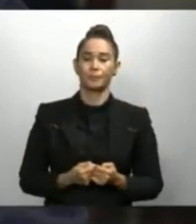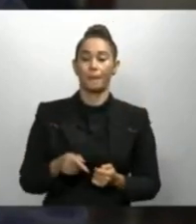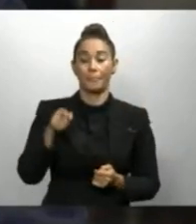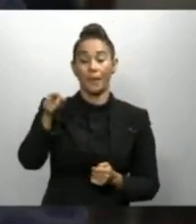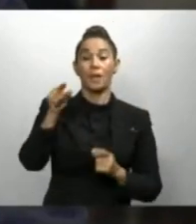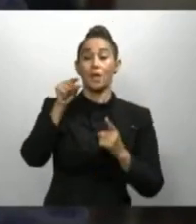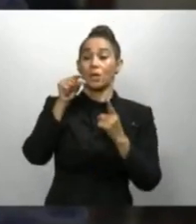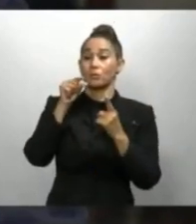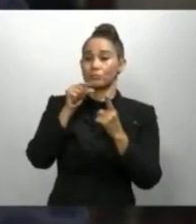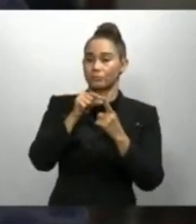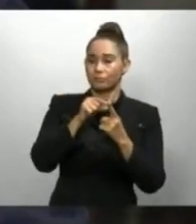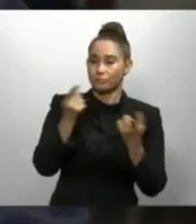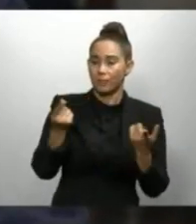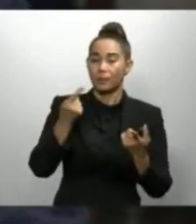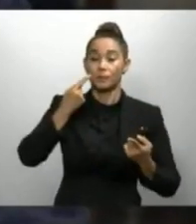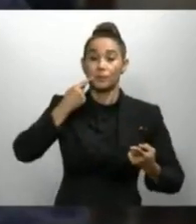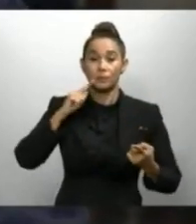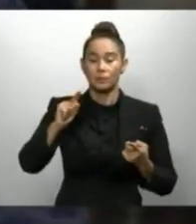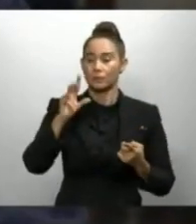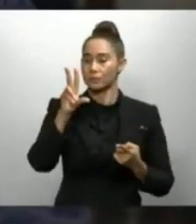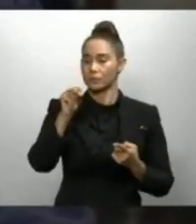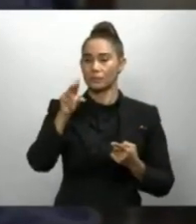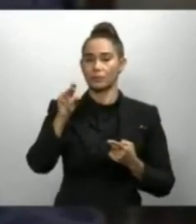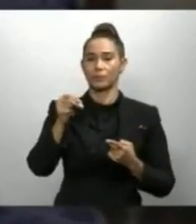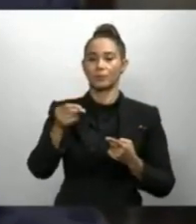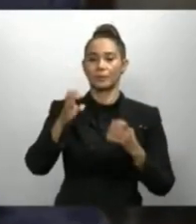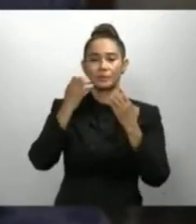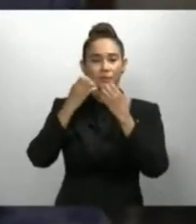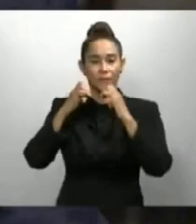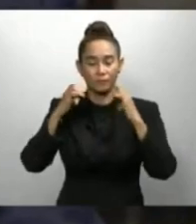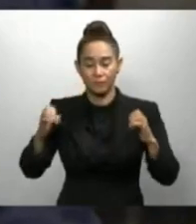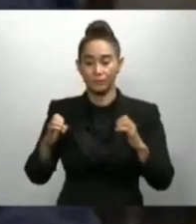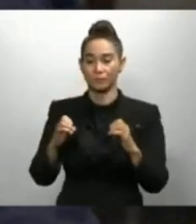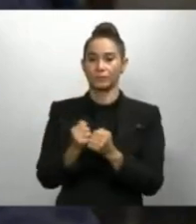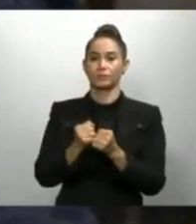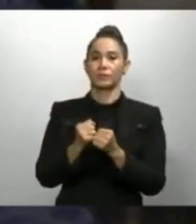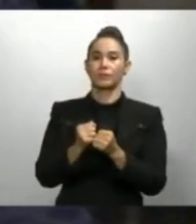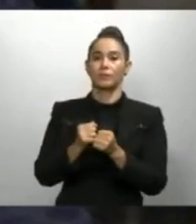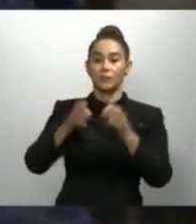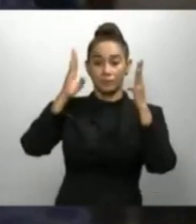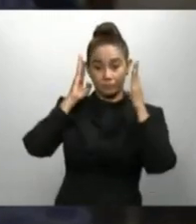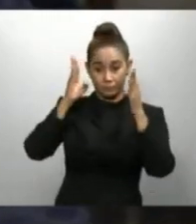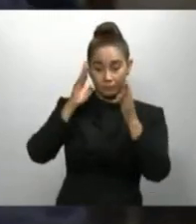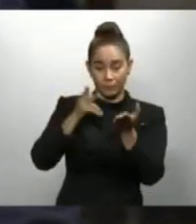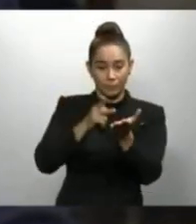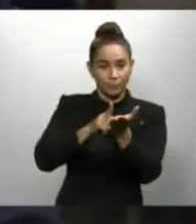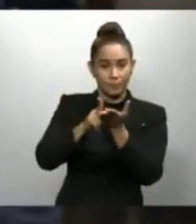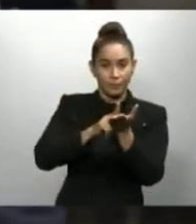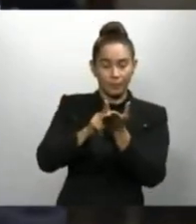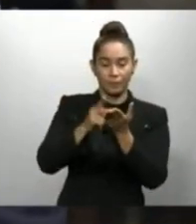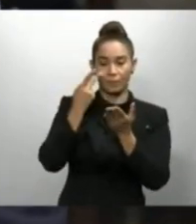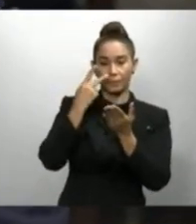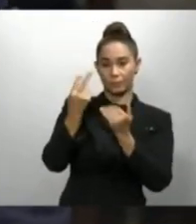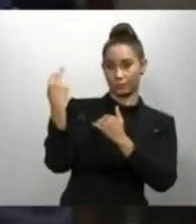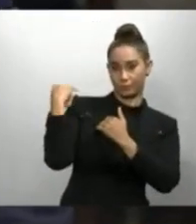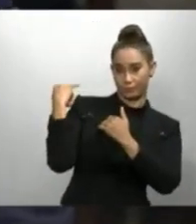un discurso, son acciones y realidades, como ustedes están viendo en la pantalla aquí